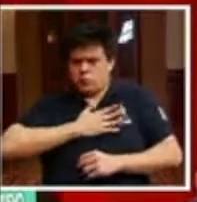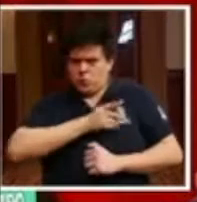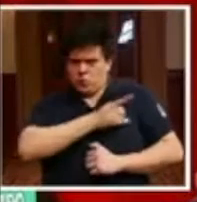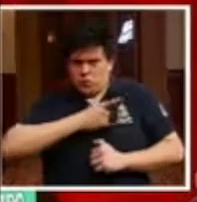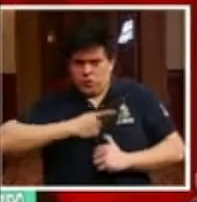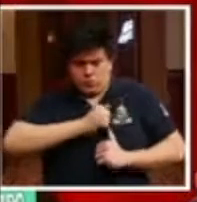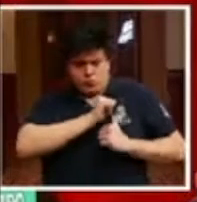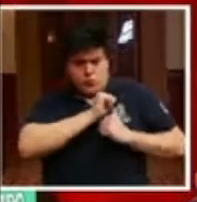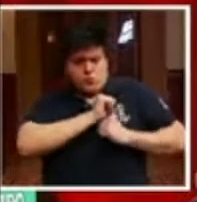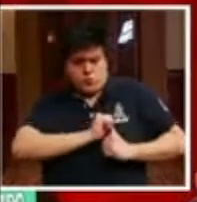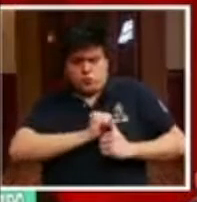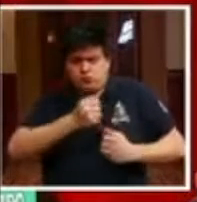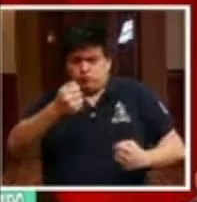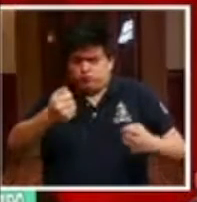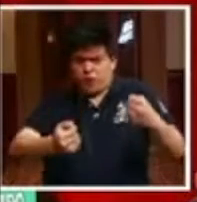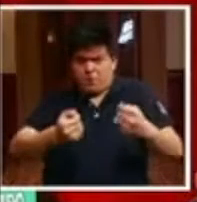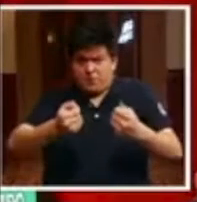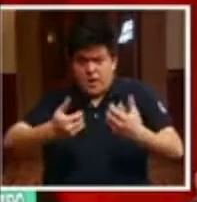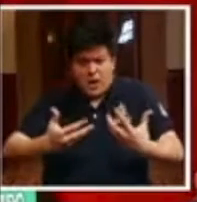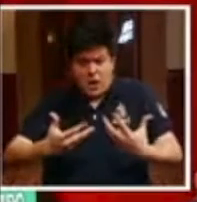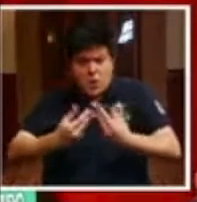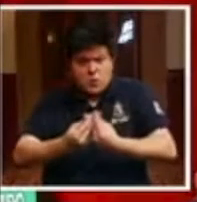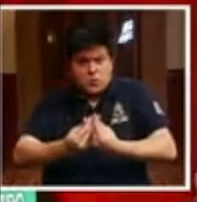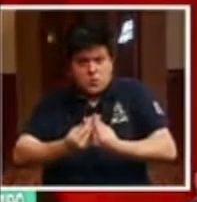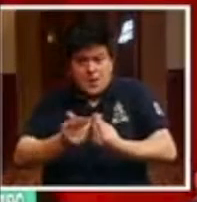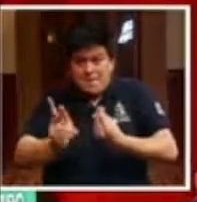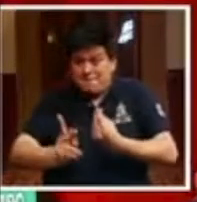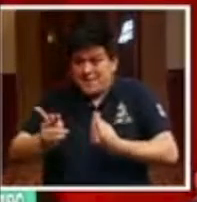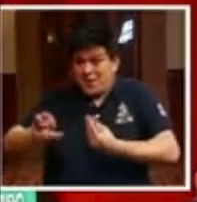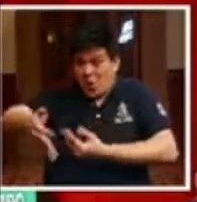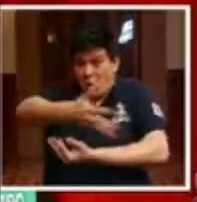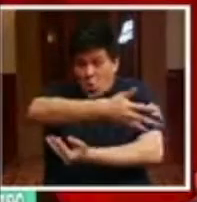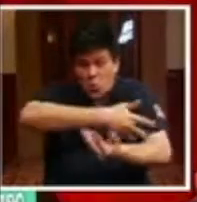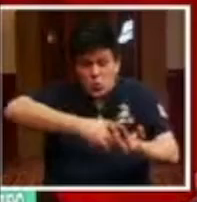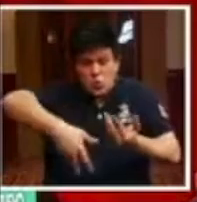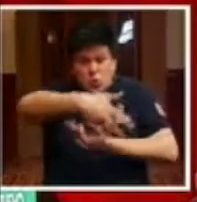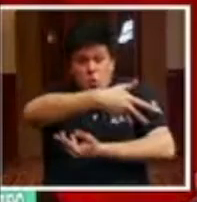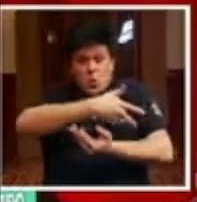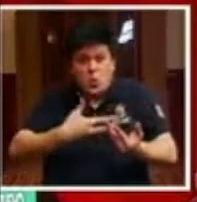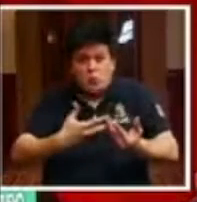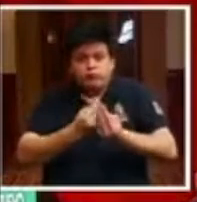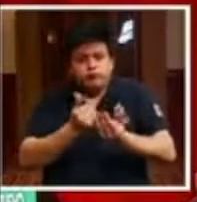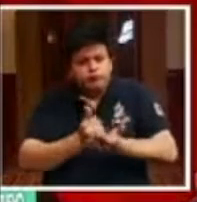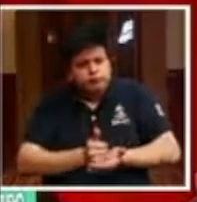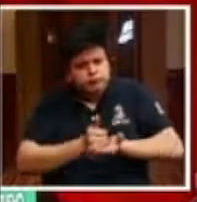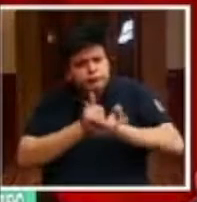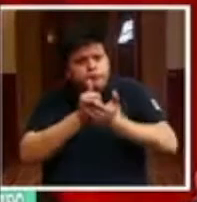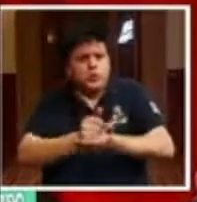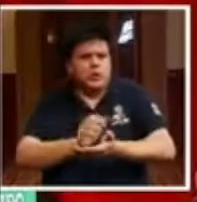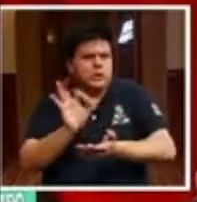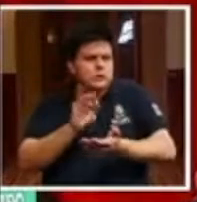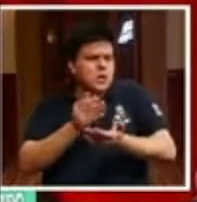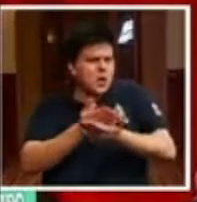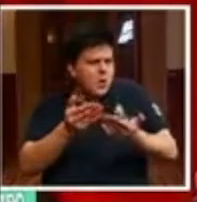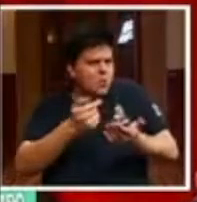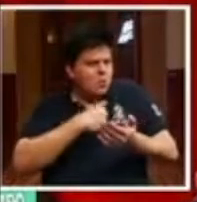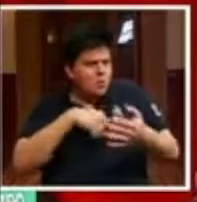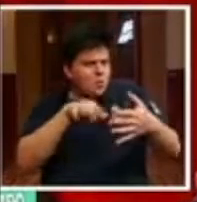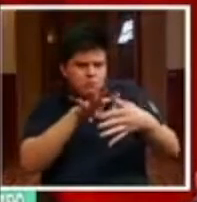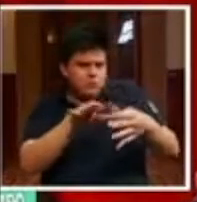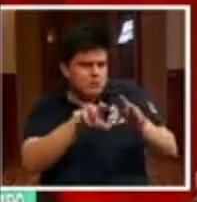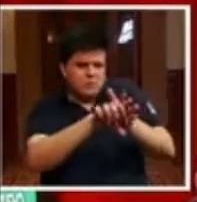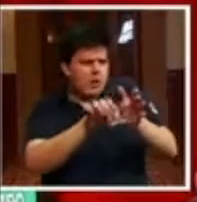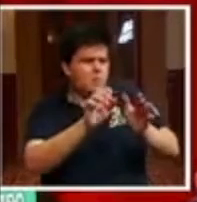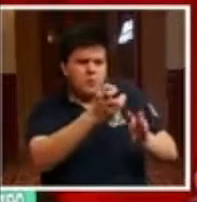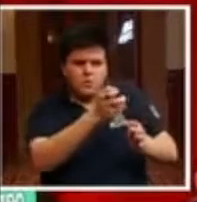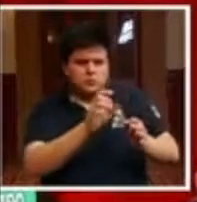del barco, pero todos vamos prácticamente remando. Y hoy si les estoy comentando que las